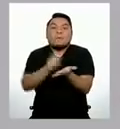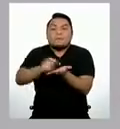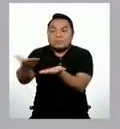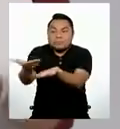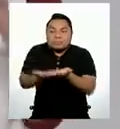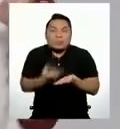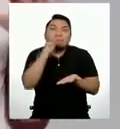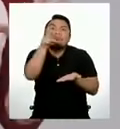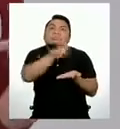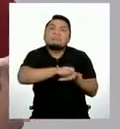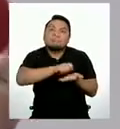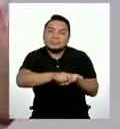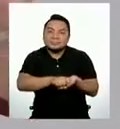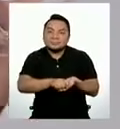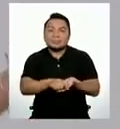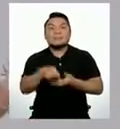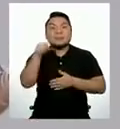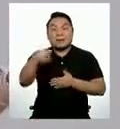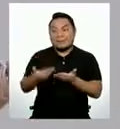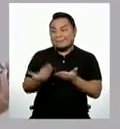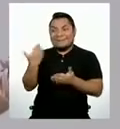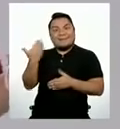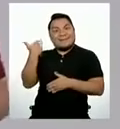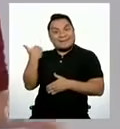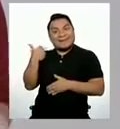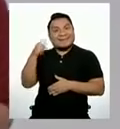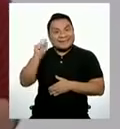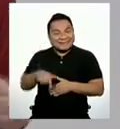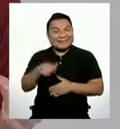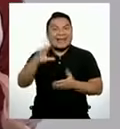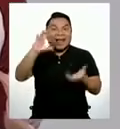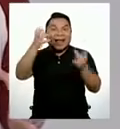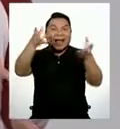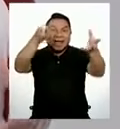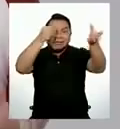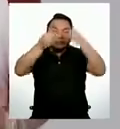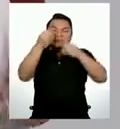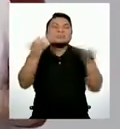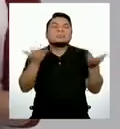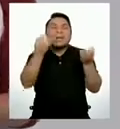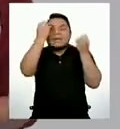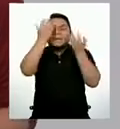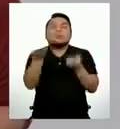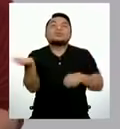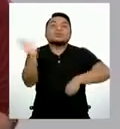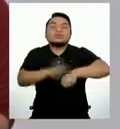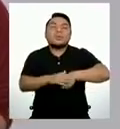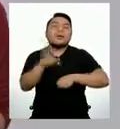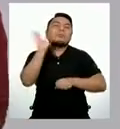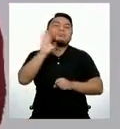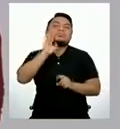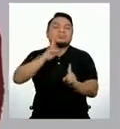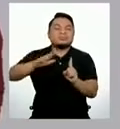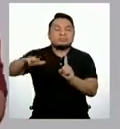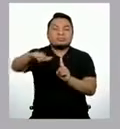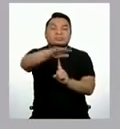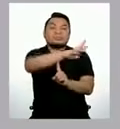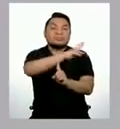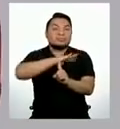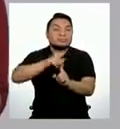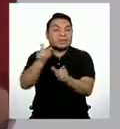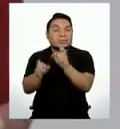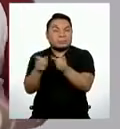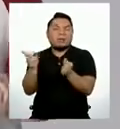hojas para tomar notas. En los programas anteriores de esta semana hemos obtenido información sobre la contaminación que ocasiona el ser humano,